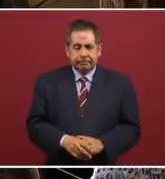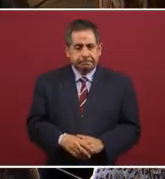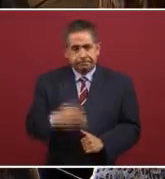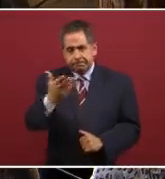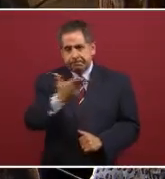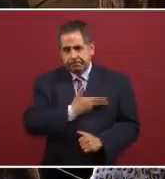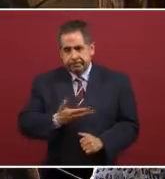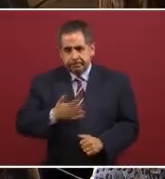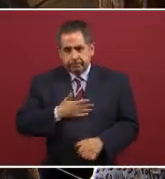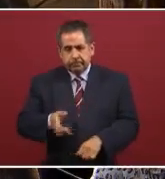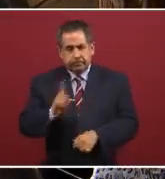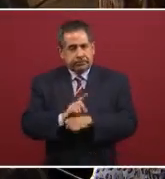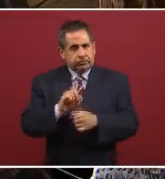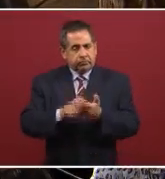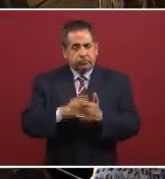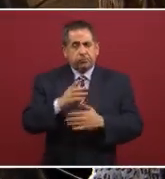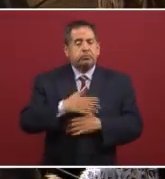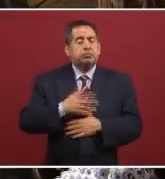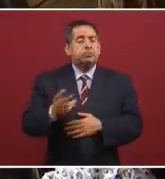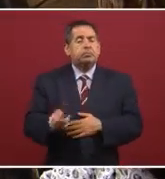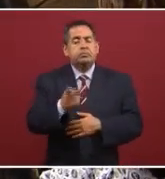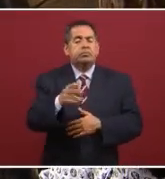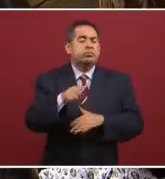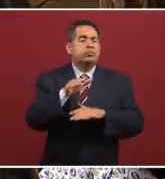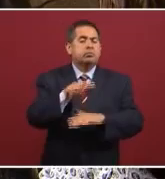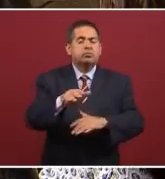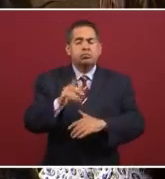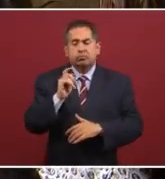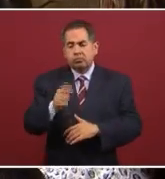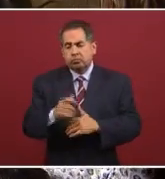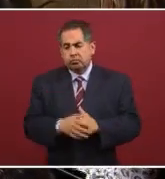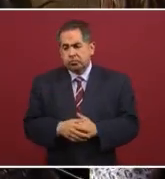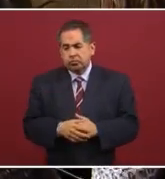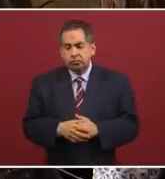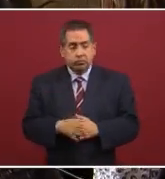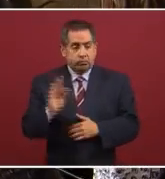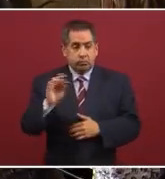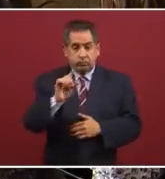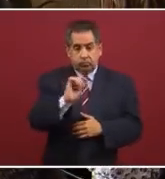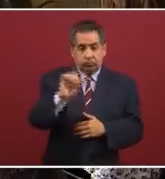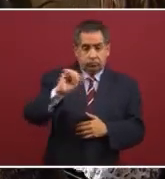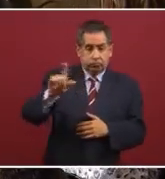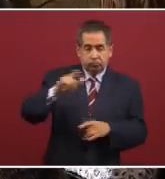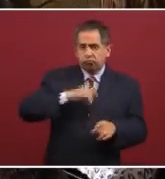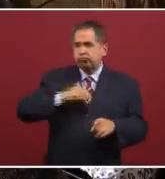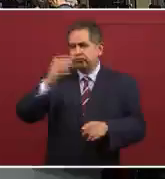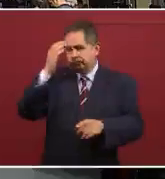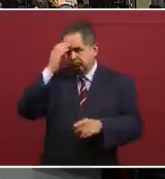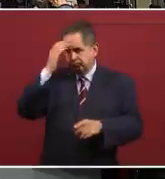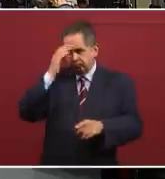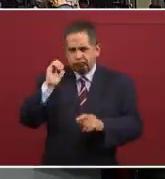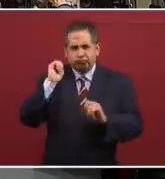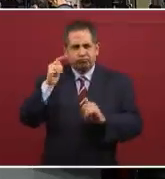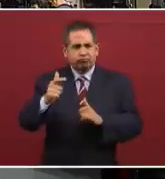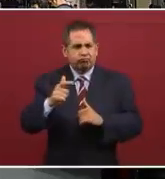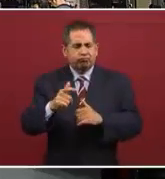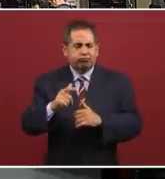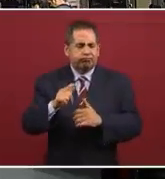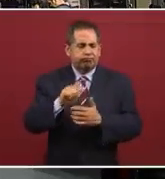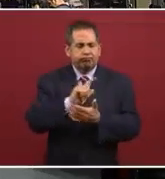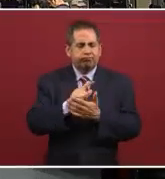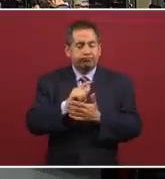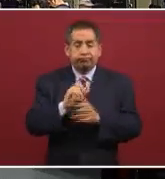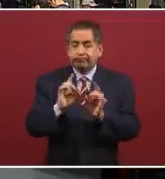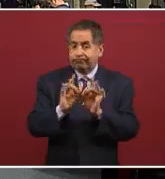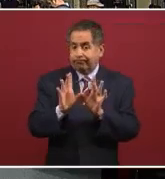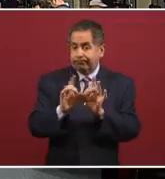Presidente, buenos días. Preguntarle sobre los riesgos, si sus funcionarios también conocen algo del tema de los riesgos que hay de